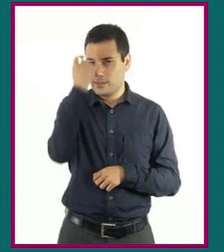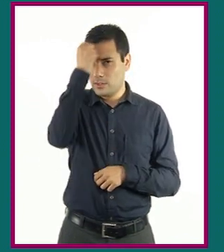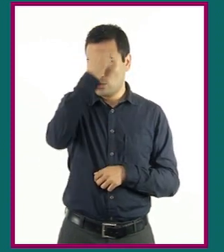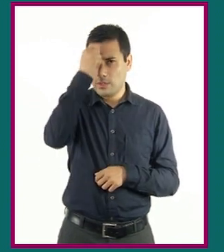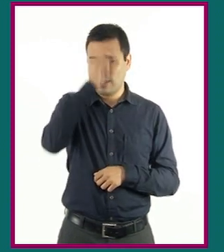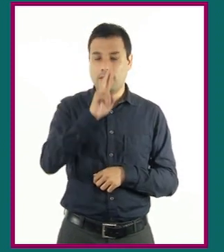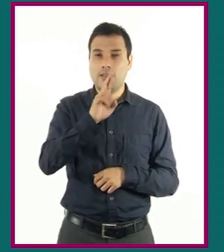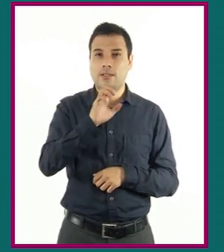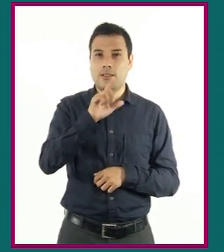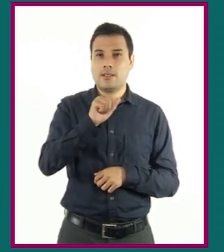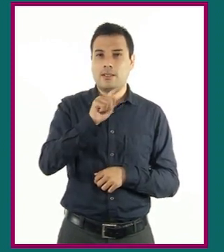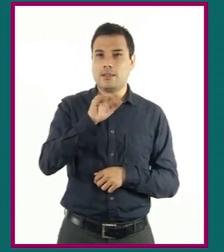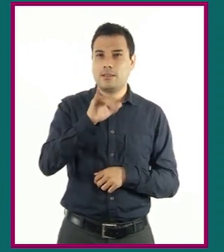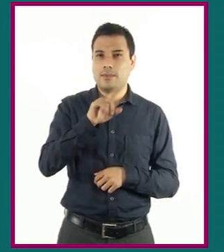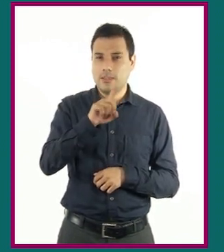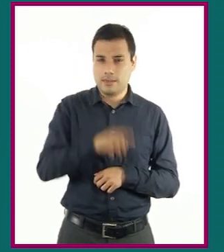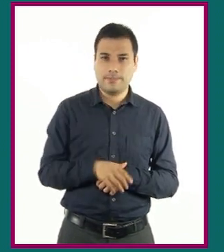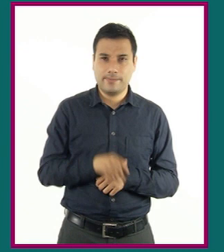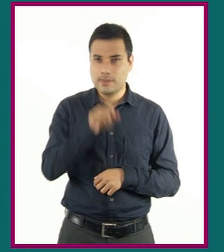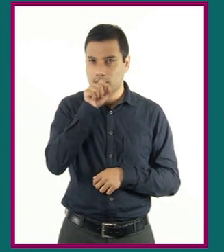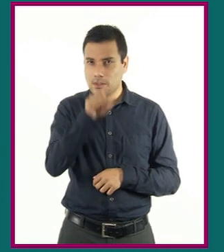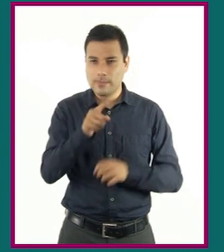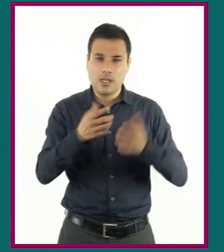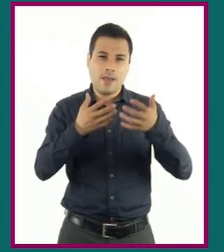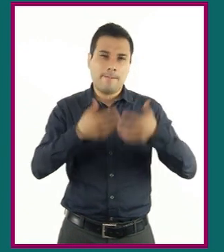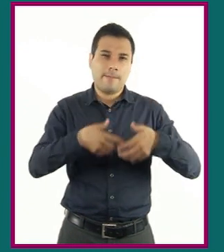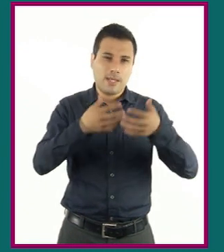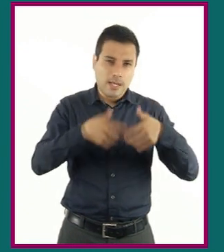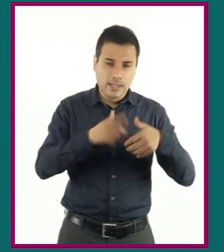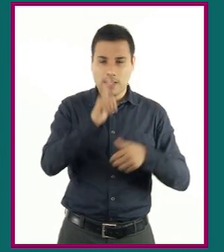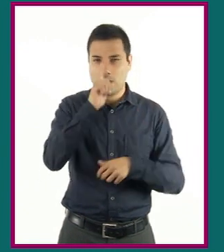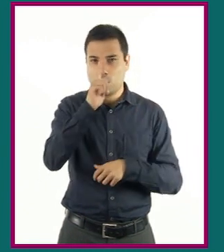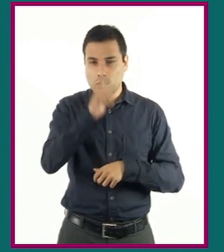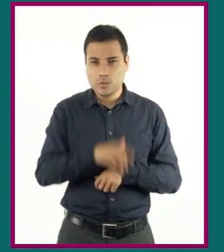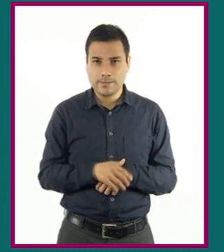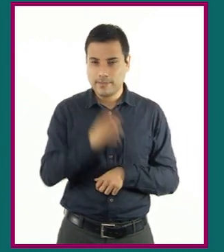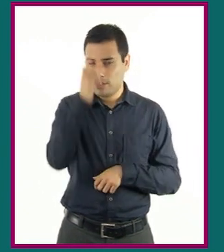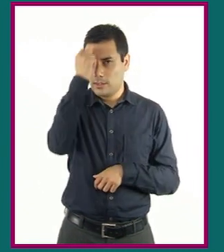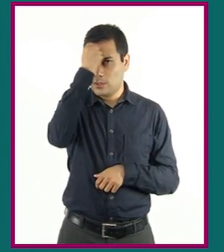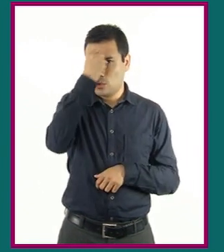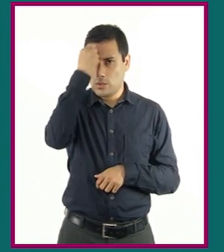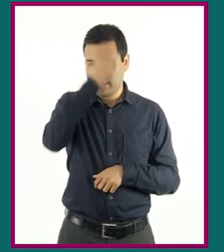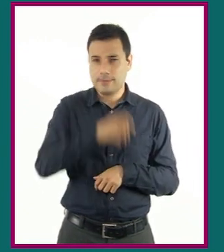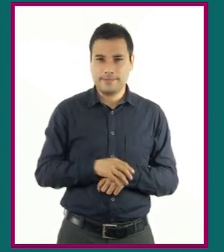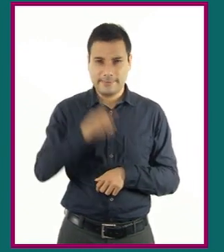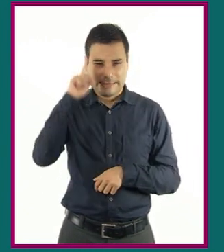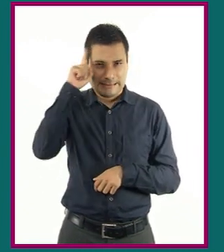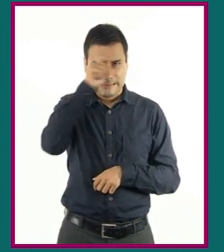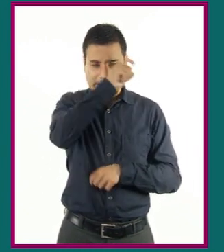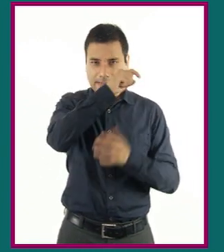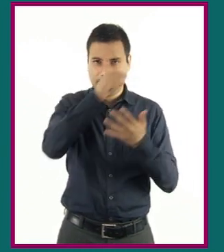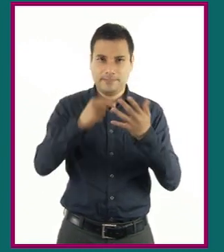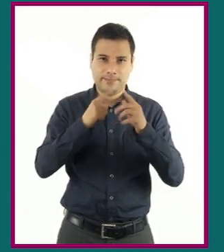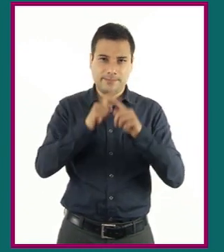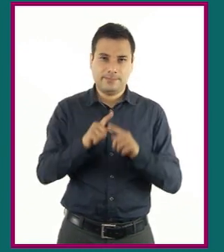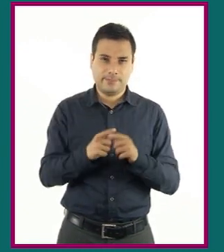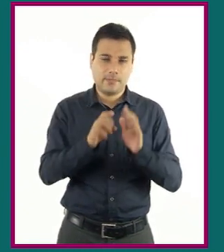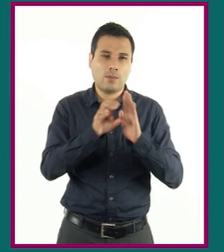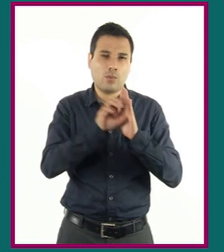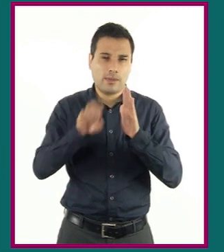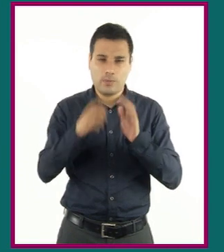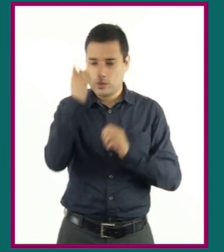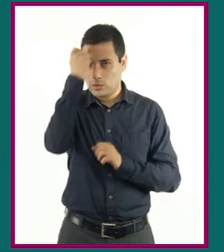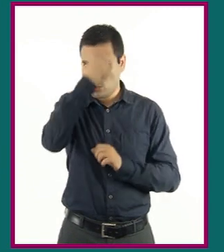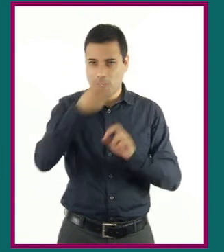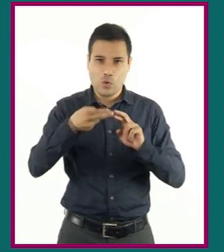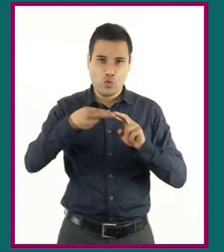relatividad, pasando por la mecánica de la luz y las teorías complicadas como la de cuerdas, que es